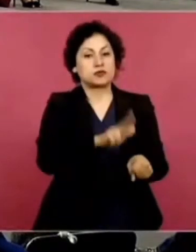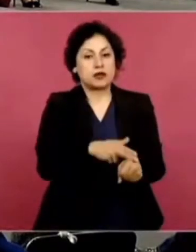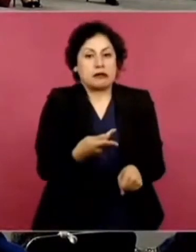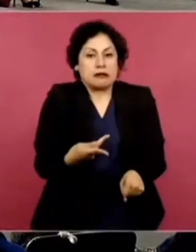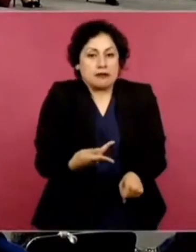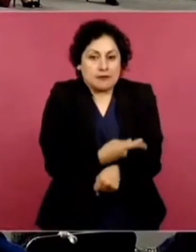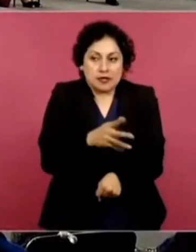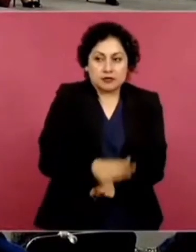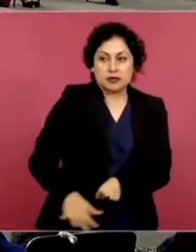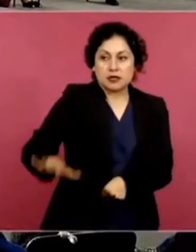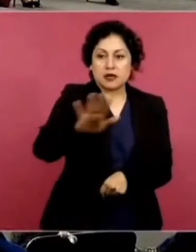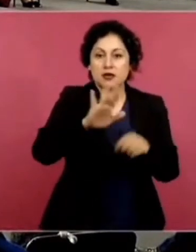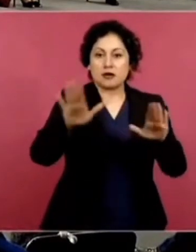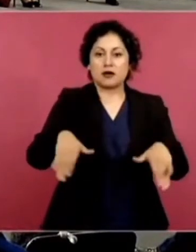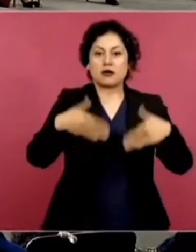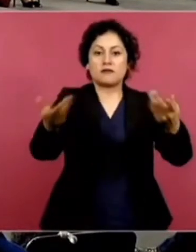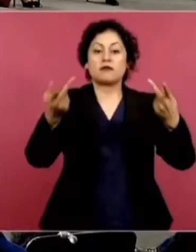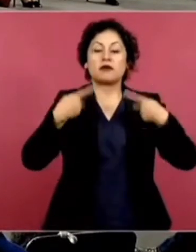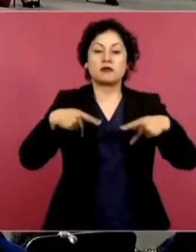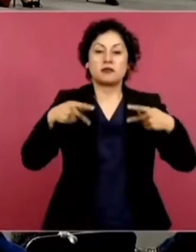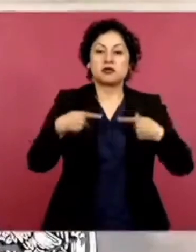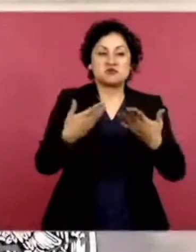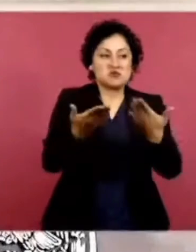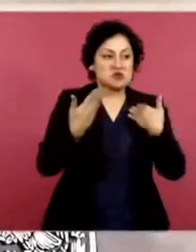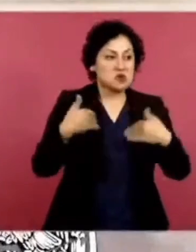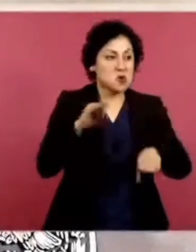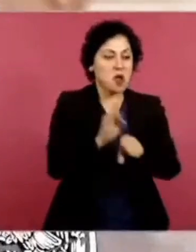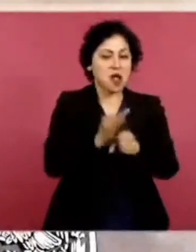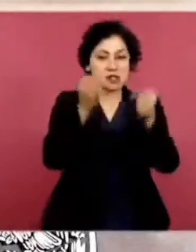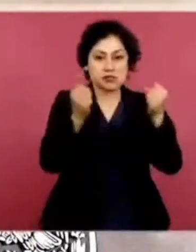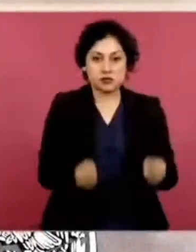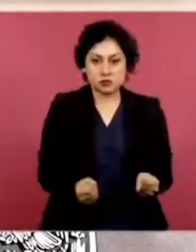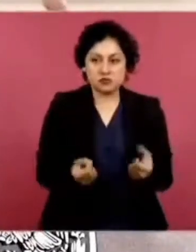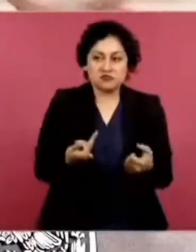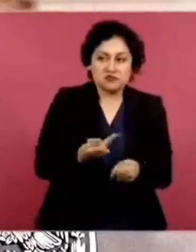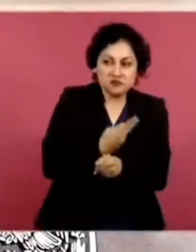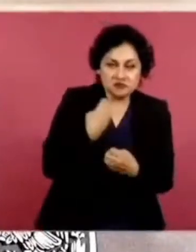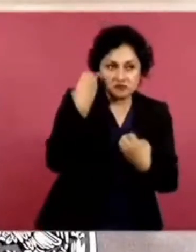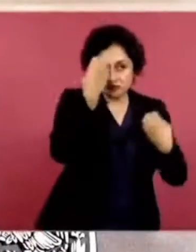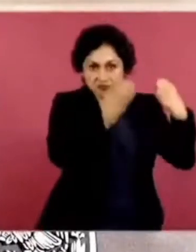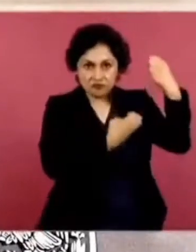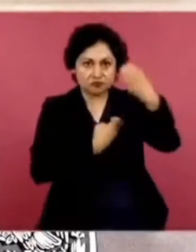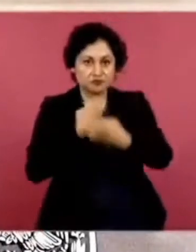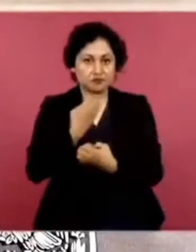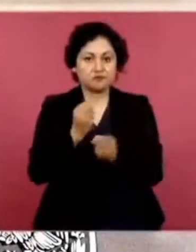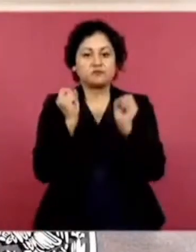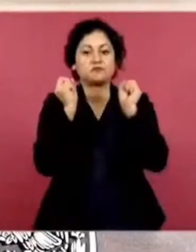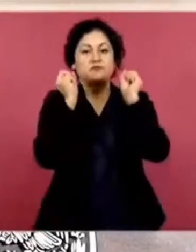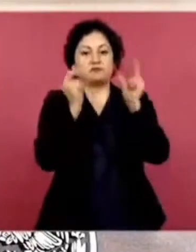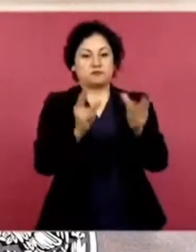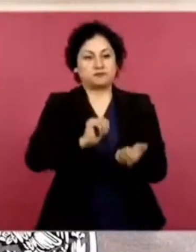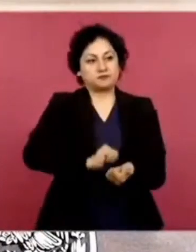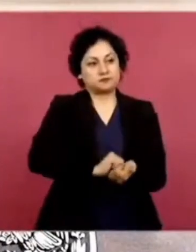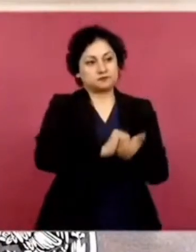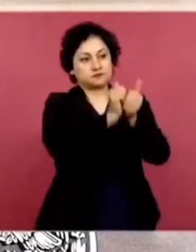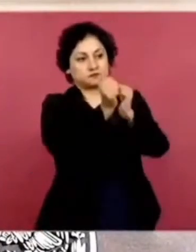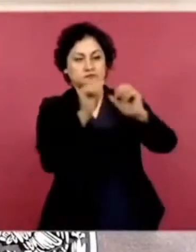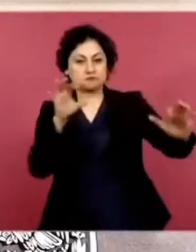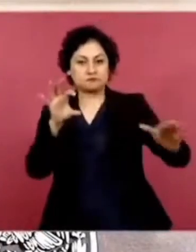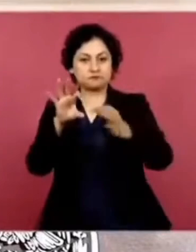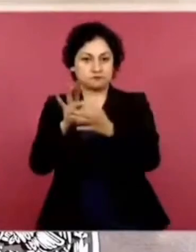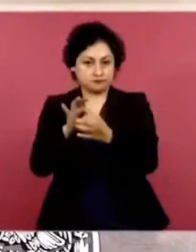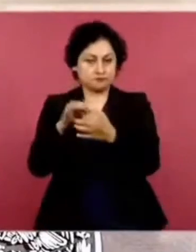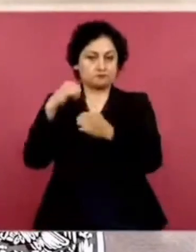seguridad social. Y a partir de eso, iniciar el proceso de transferencia, de federalización, para que su operación